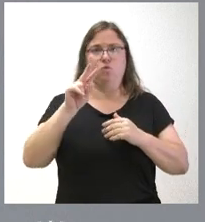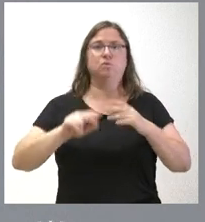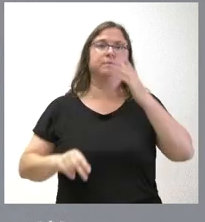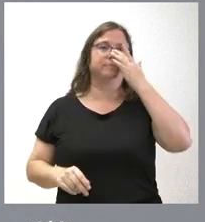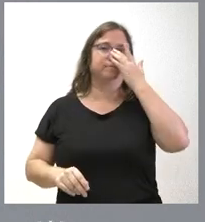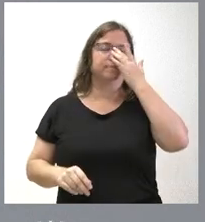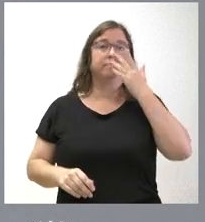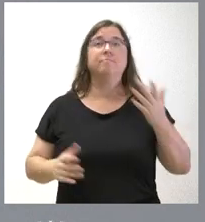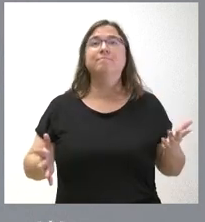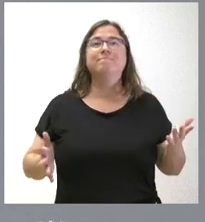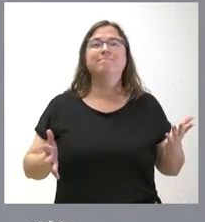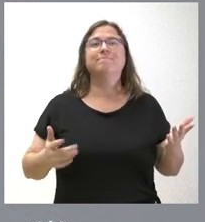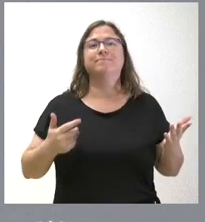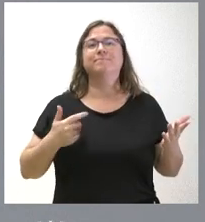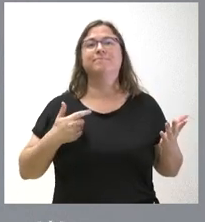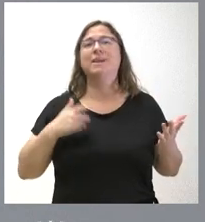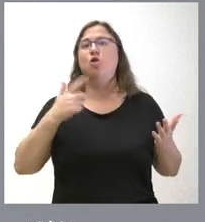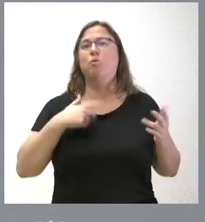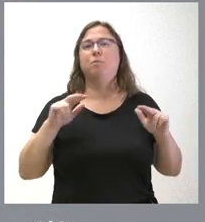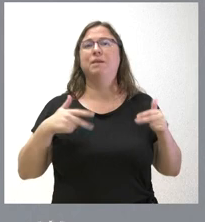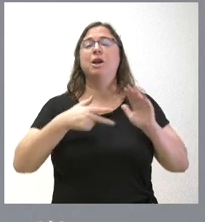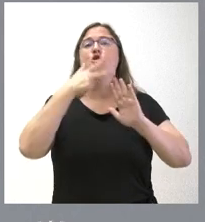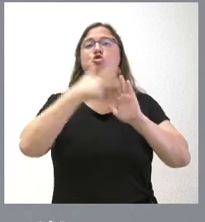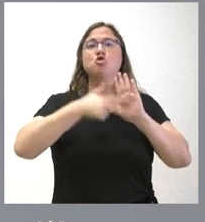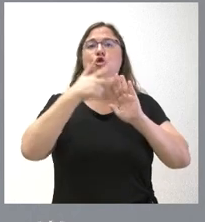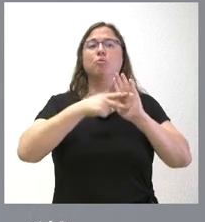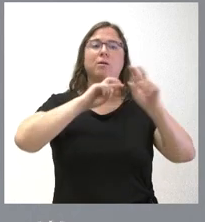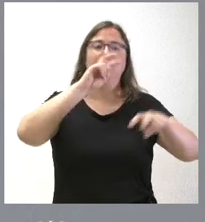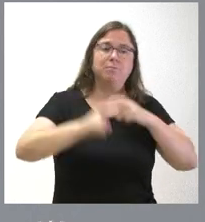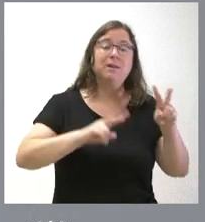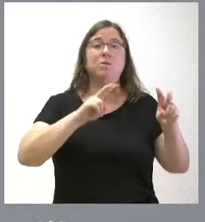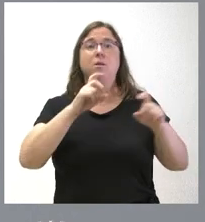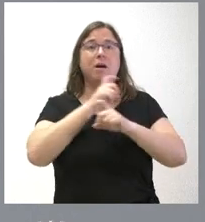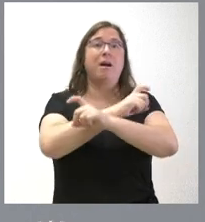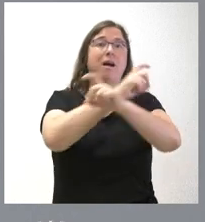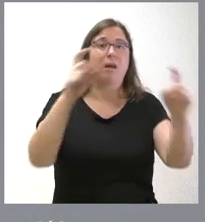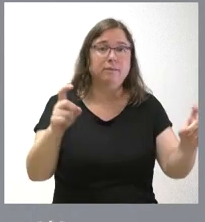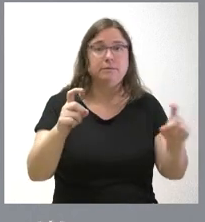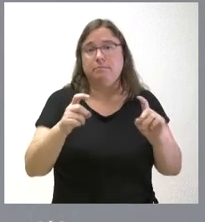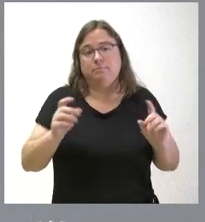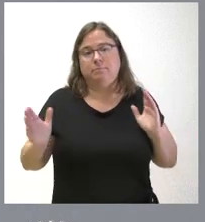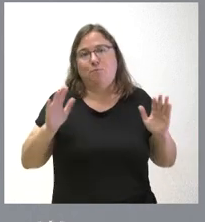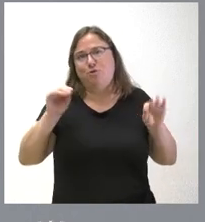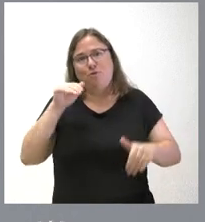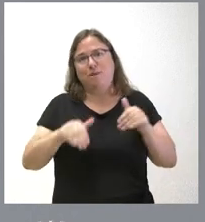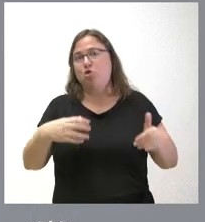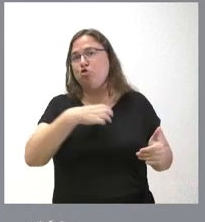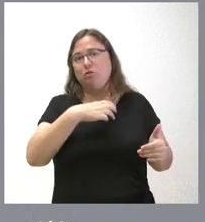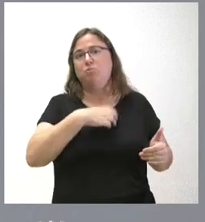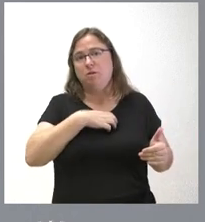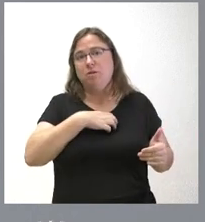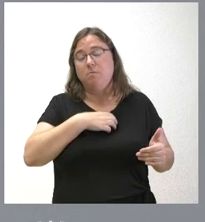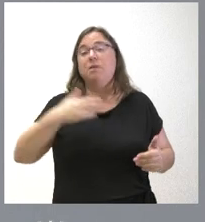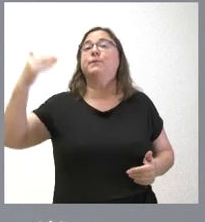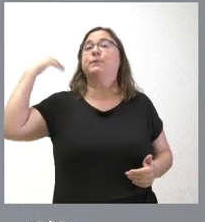no permite la normativa realizar nuevos anuncios o aseveraciones en momento electoral pero sí que en aquel